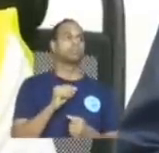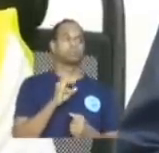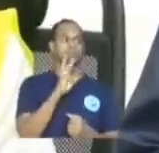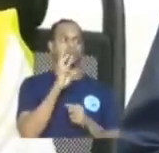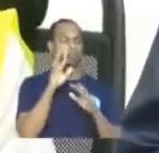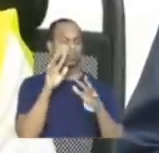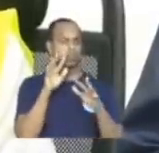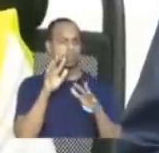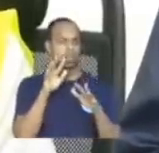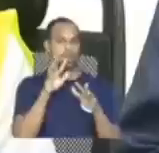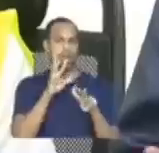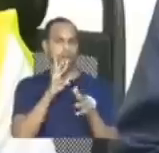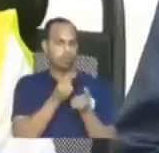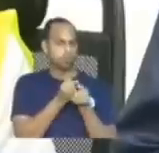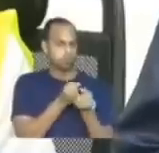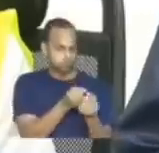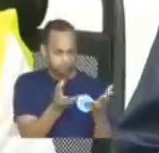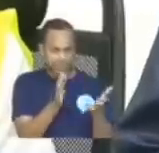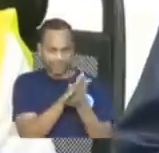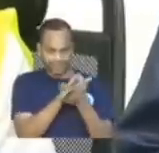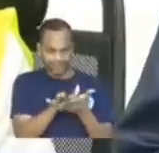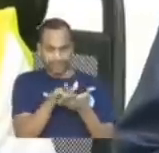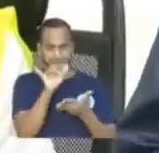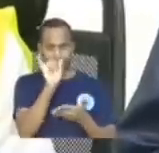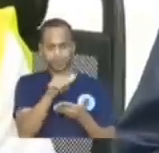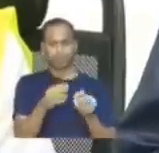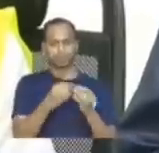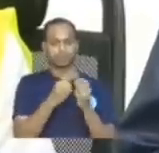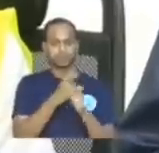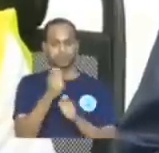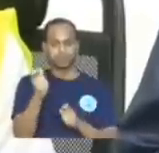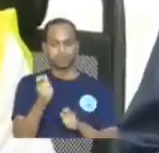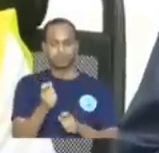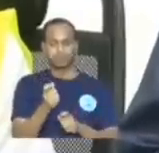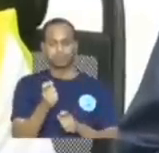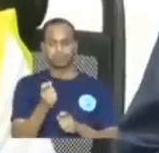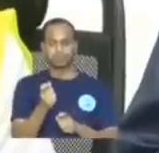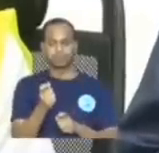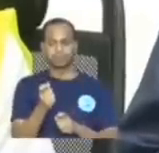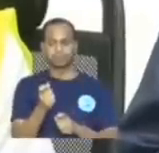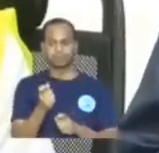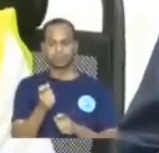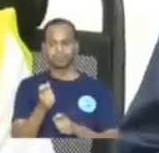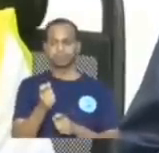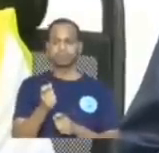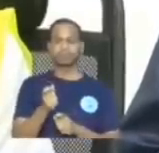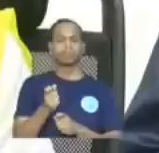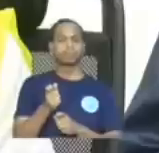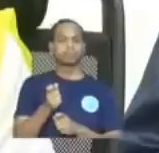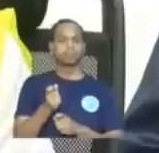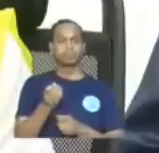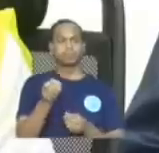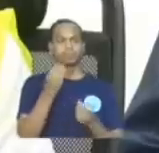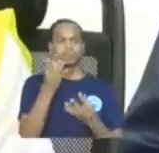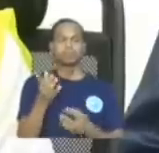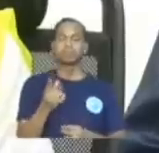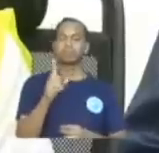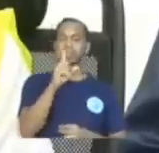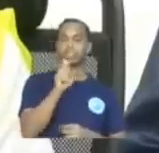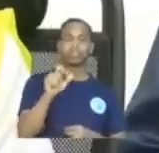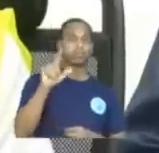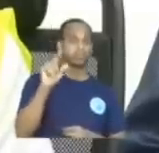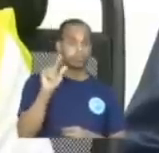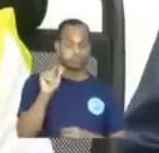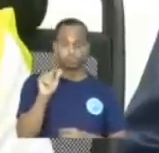acueductos, agua potable y alcantarillado. Hay en el día de hoy alrededor de 120 acueductos fuera de